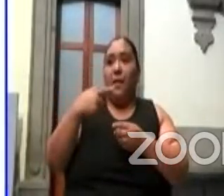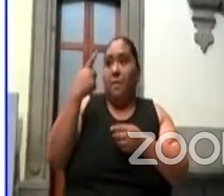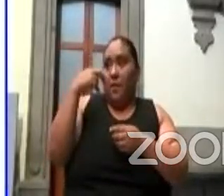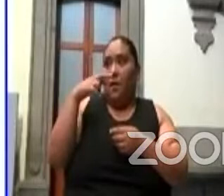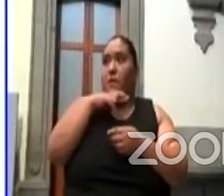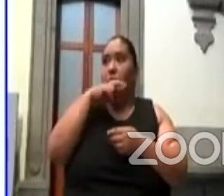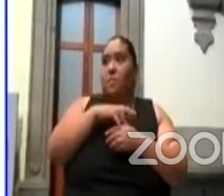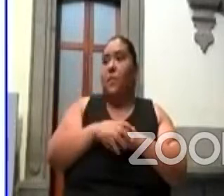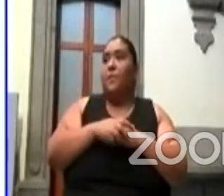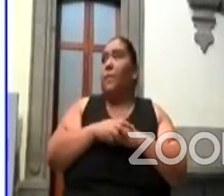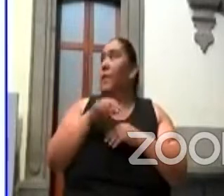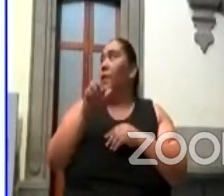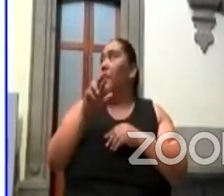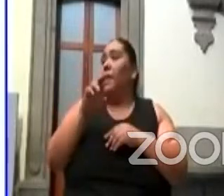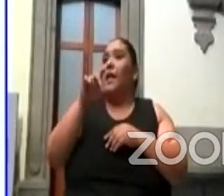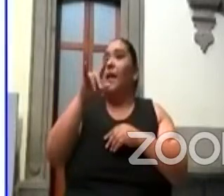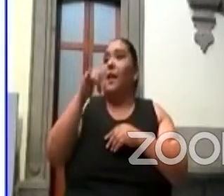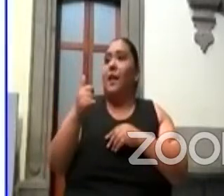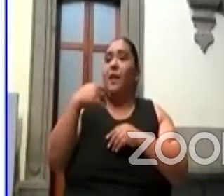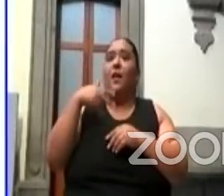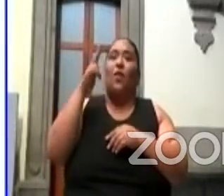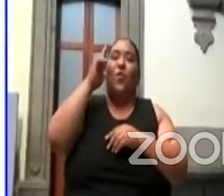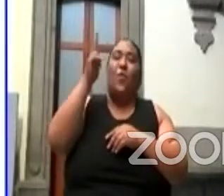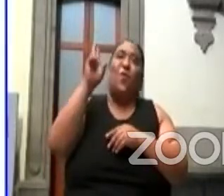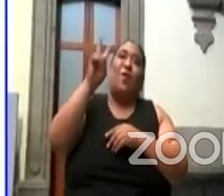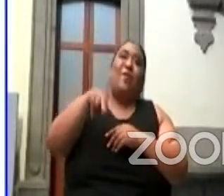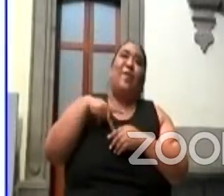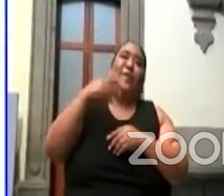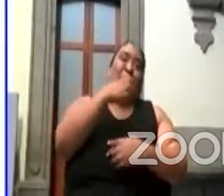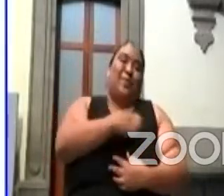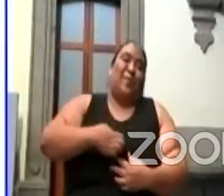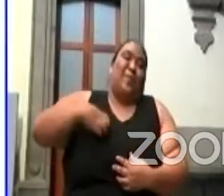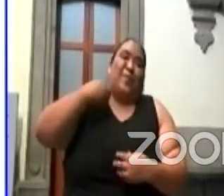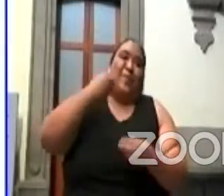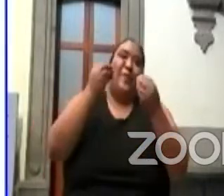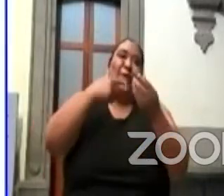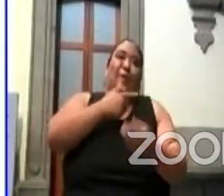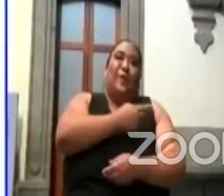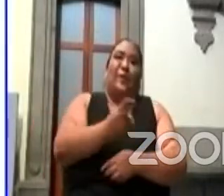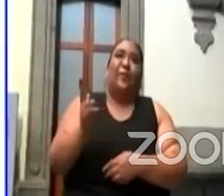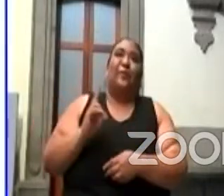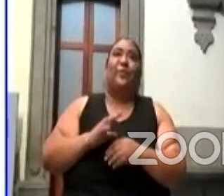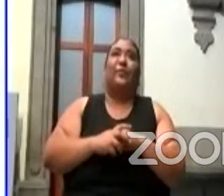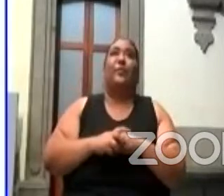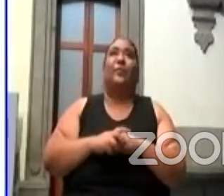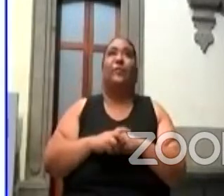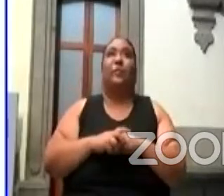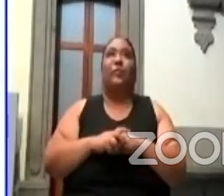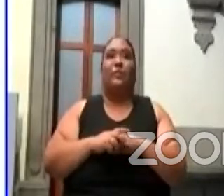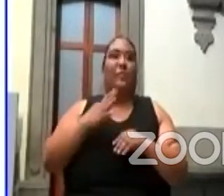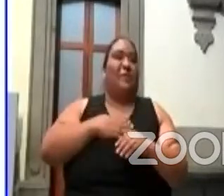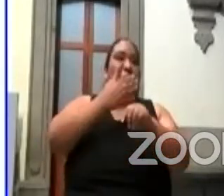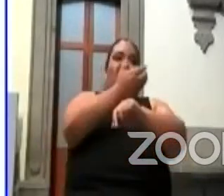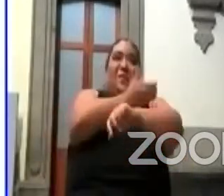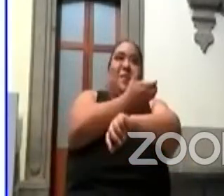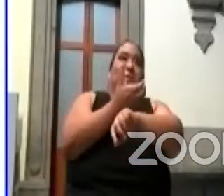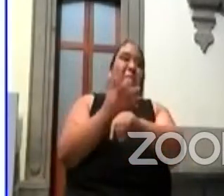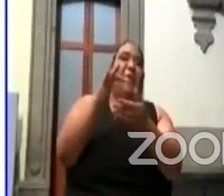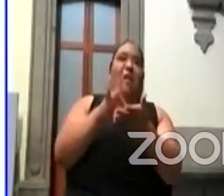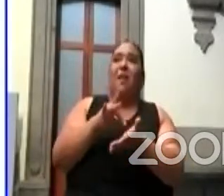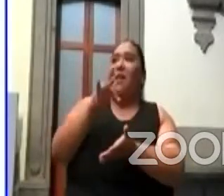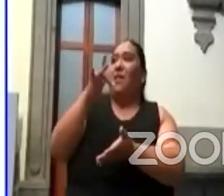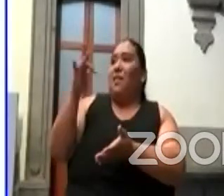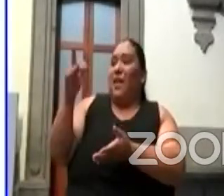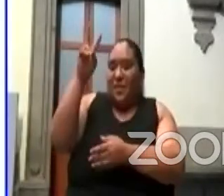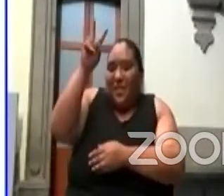Adelante, Areli. Hola, estoy muy contenta de estar con todos ustedes, con todos mis compañeros. Gracias